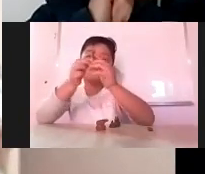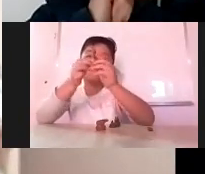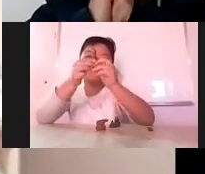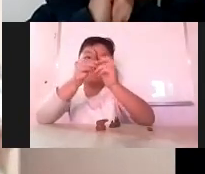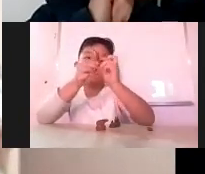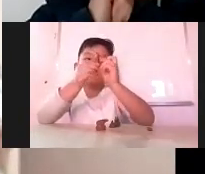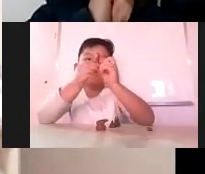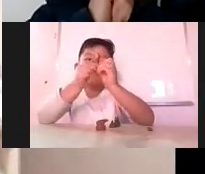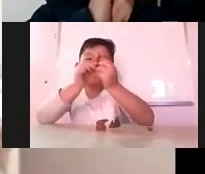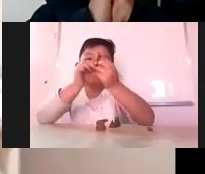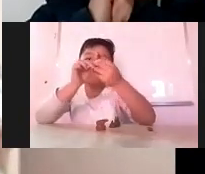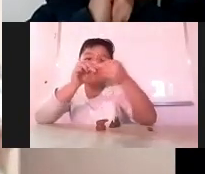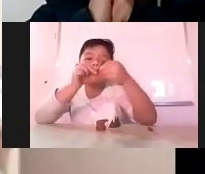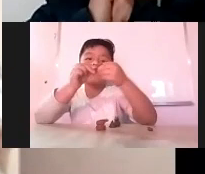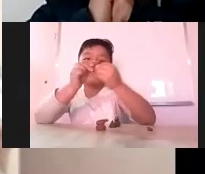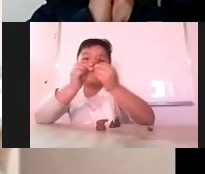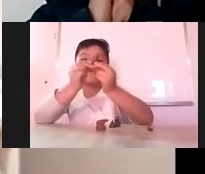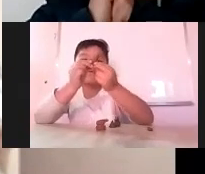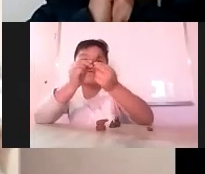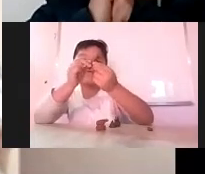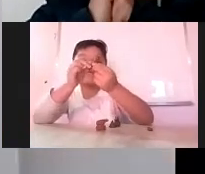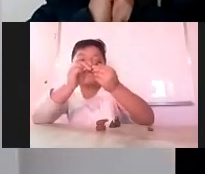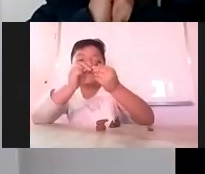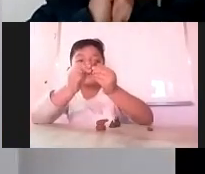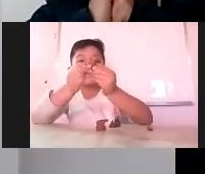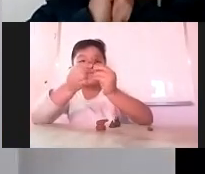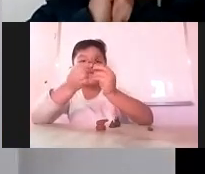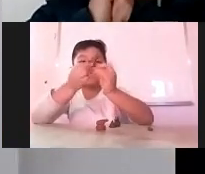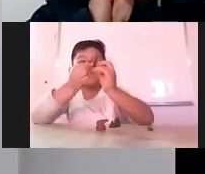hasta quedar en deuda conmigo mismo,